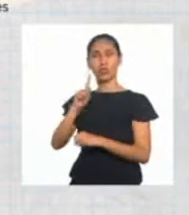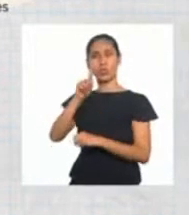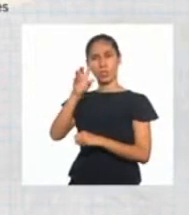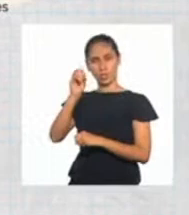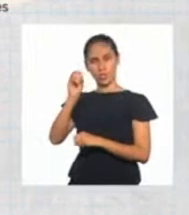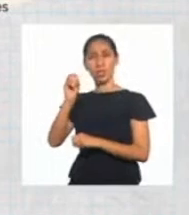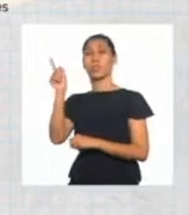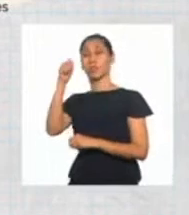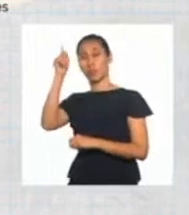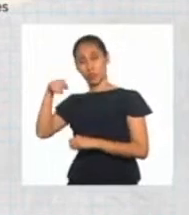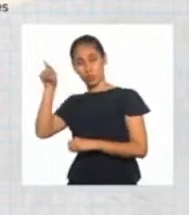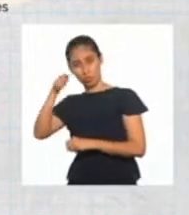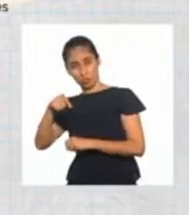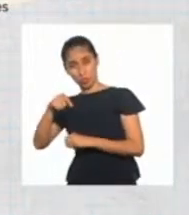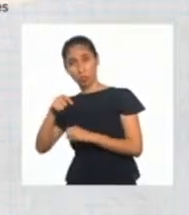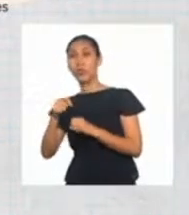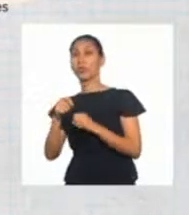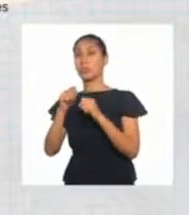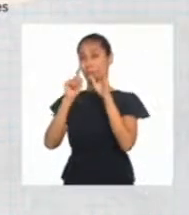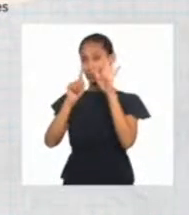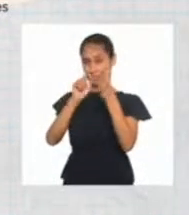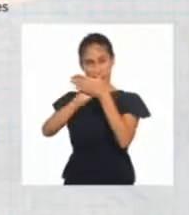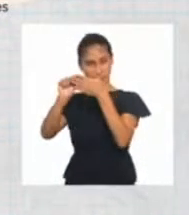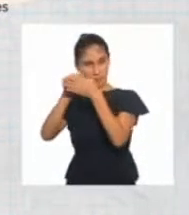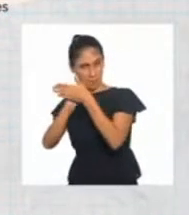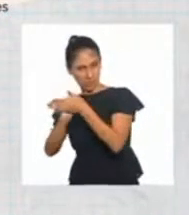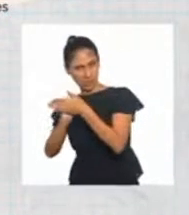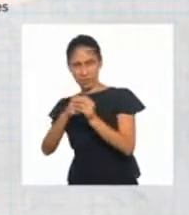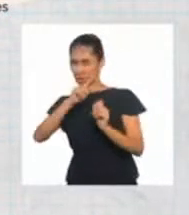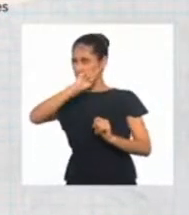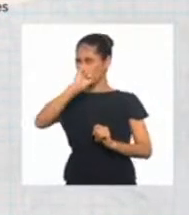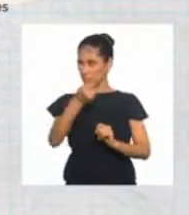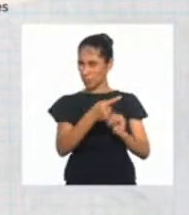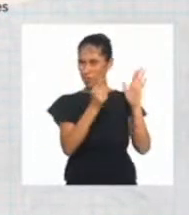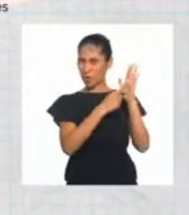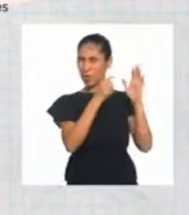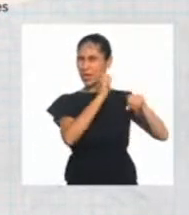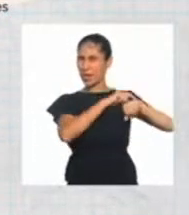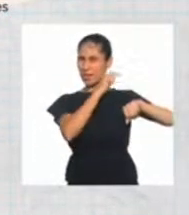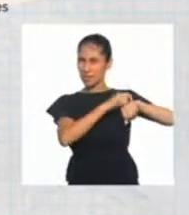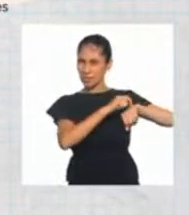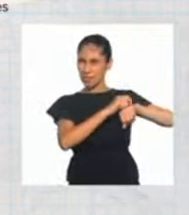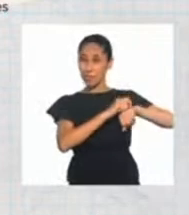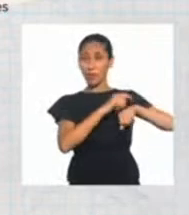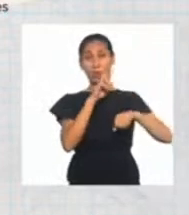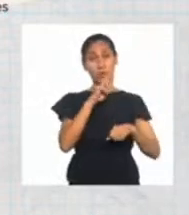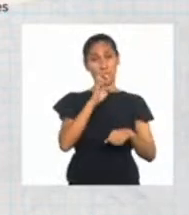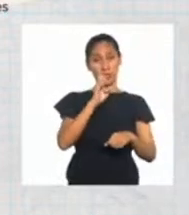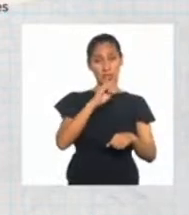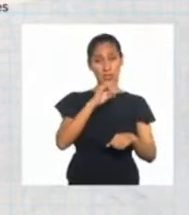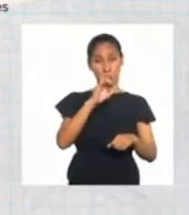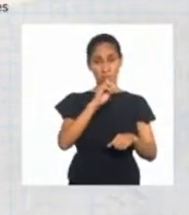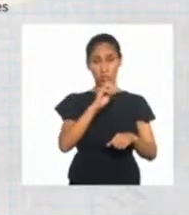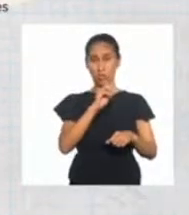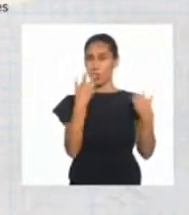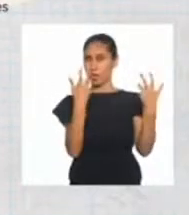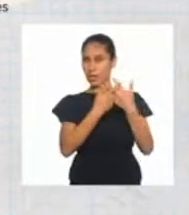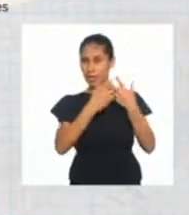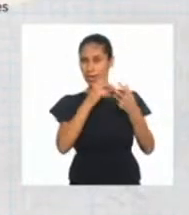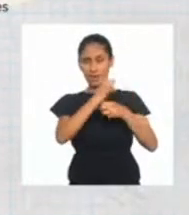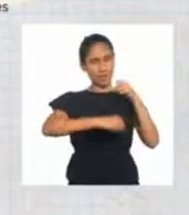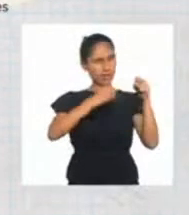de 10% semestral. En el primer caso, el tiempo y el rédito se encuentran en